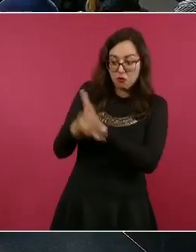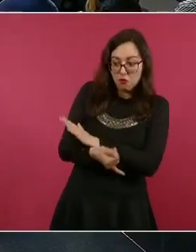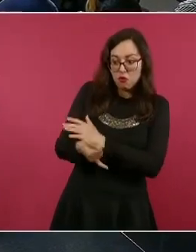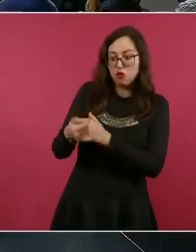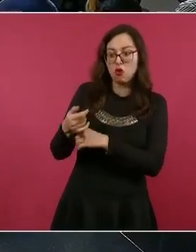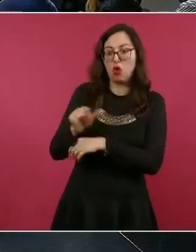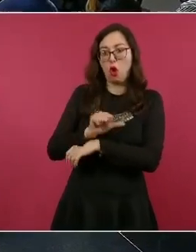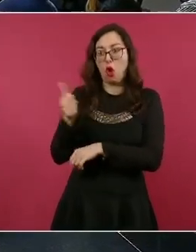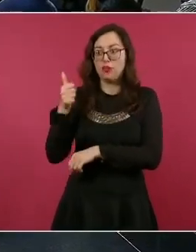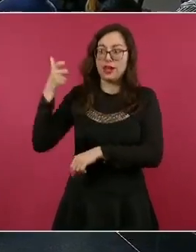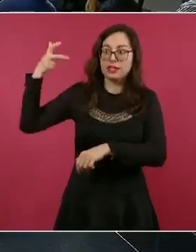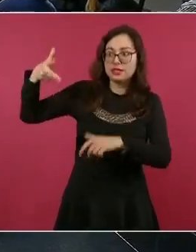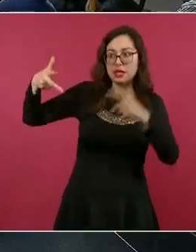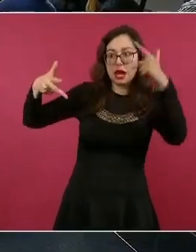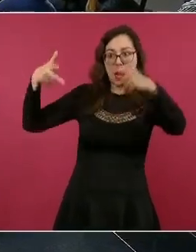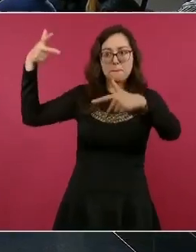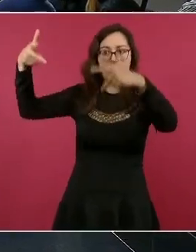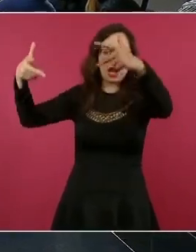porque